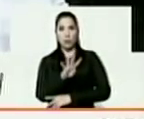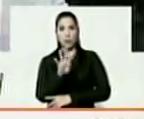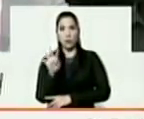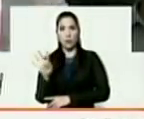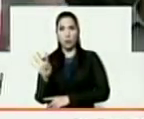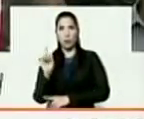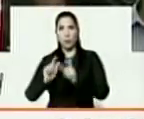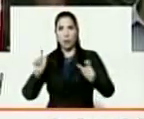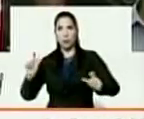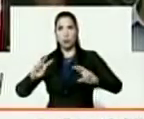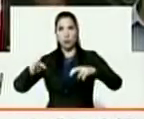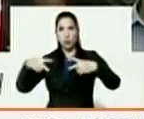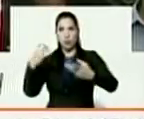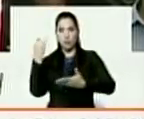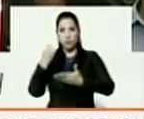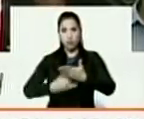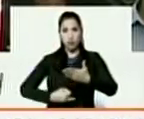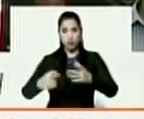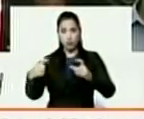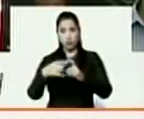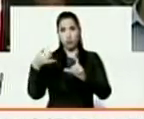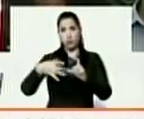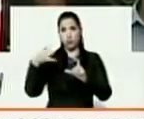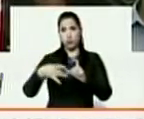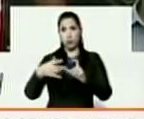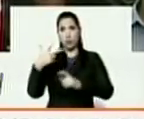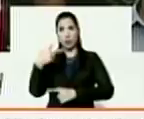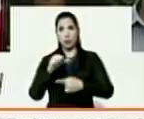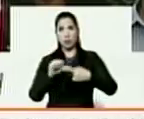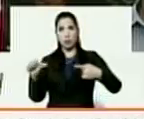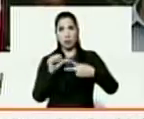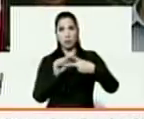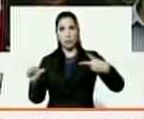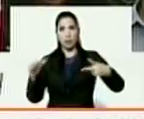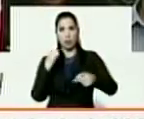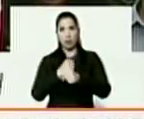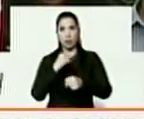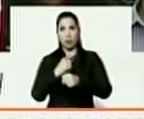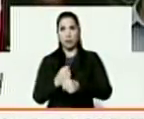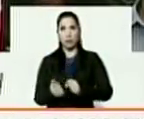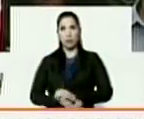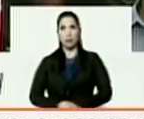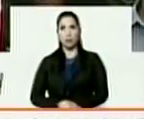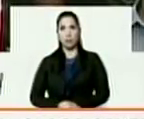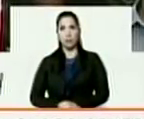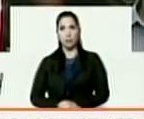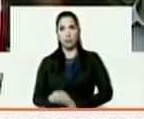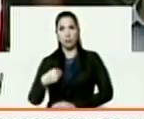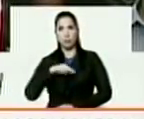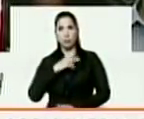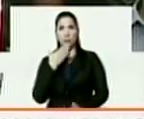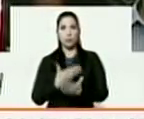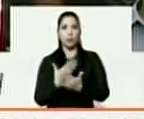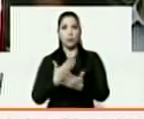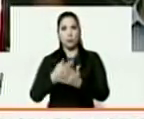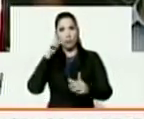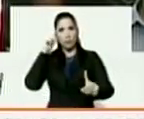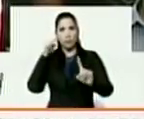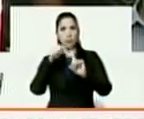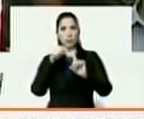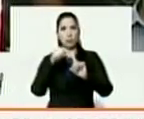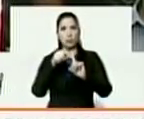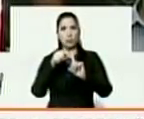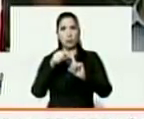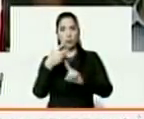nuevos carnetizados en tres semanas de trabajo tres semanas nos hemos propuesto como metas que para el